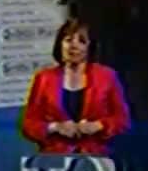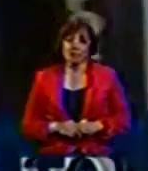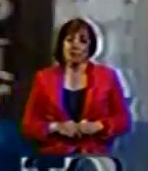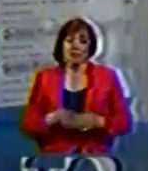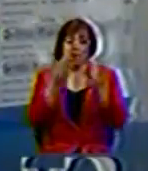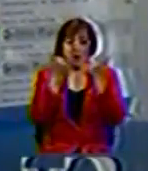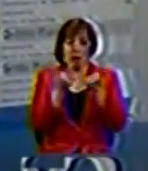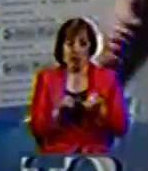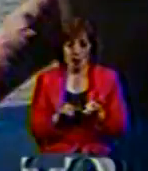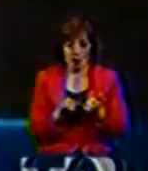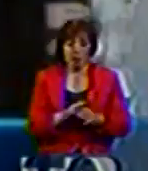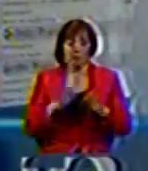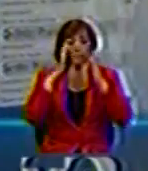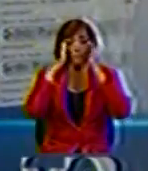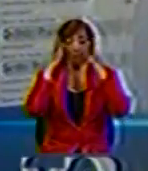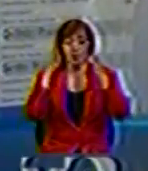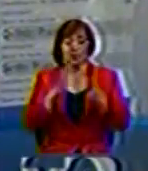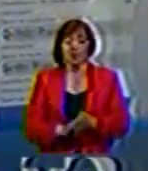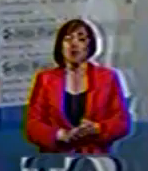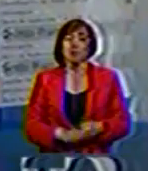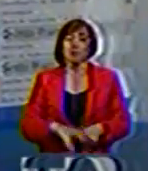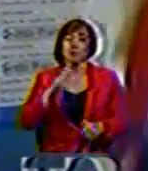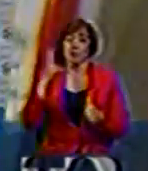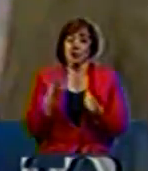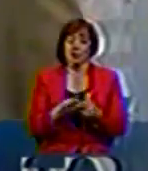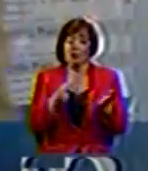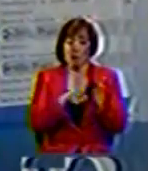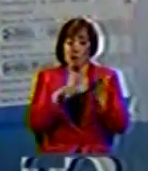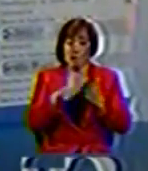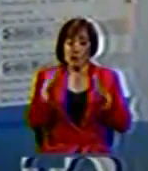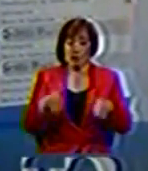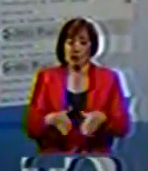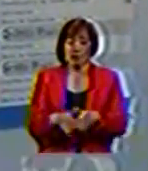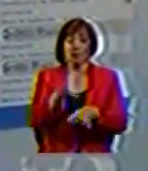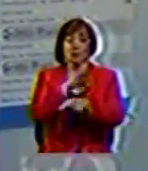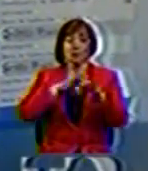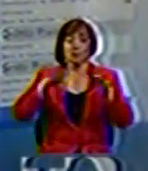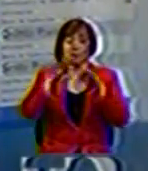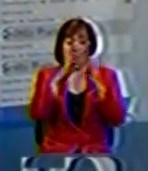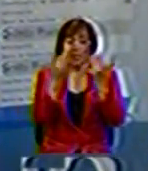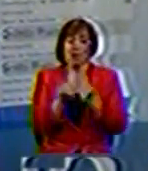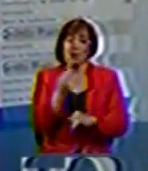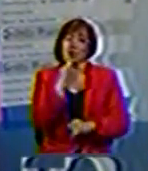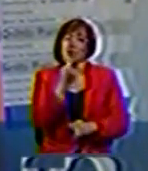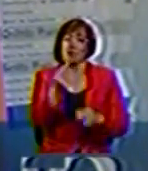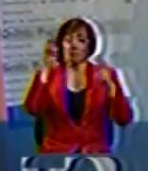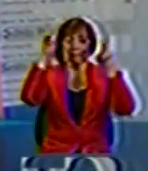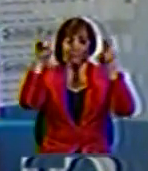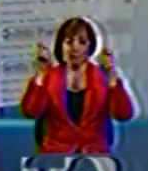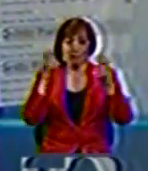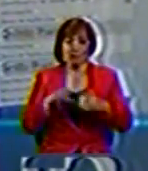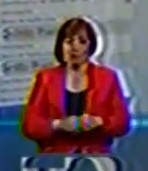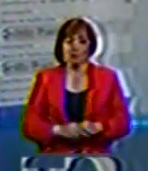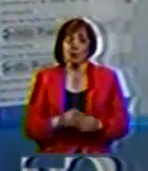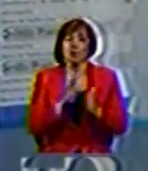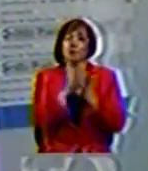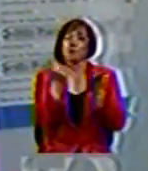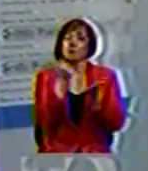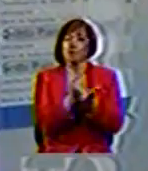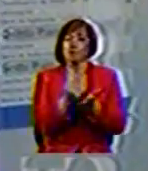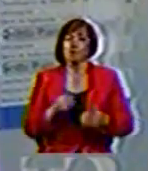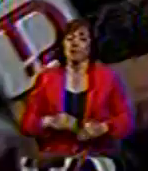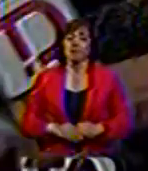Escuchemos ahora al viceministro del Interior encargado, Diego Tipán, lo que dijo acerca del implemento de los pasaportes.